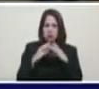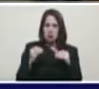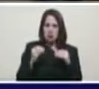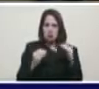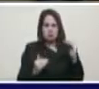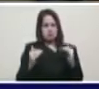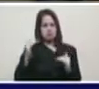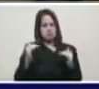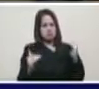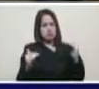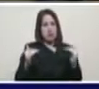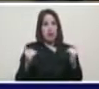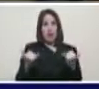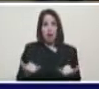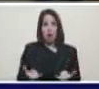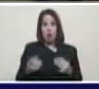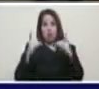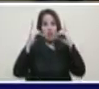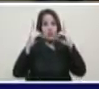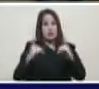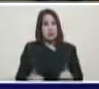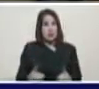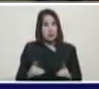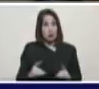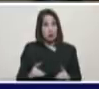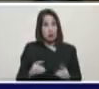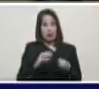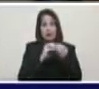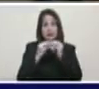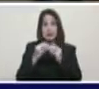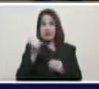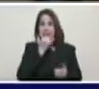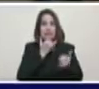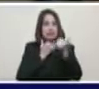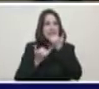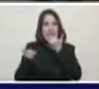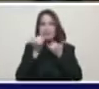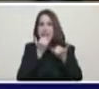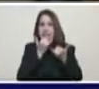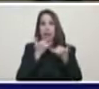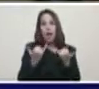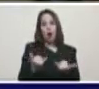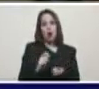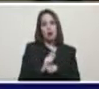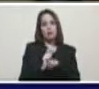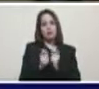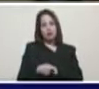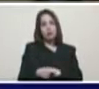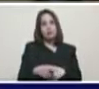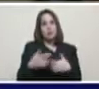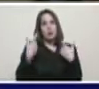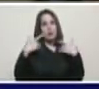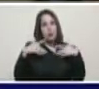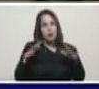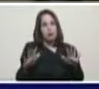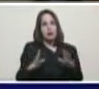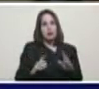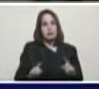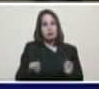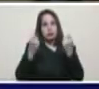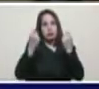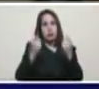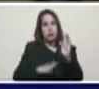una decisión para corregir todo lo que hay que corregir y seguir la marcha del programa de recuperación económica crecimiento y